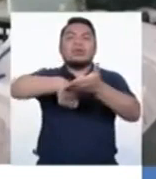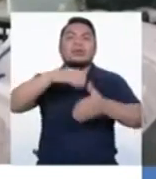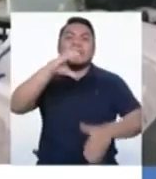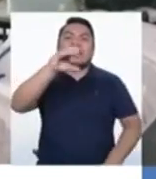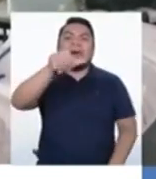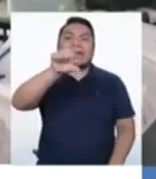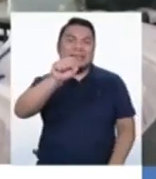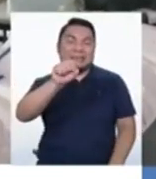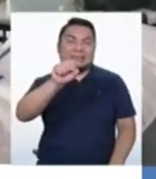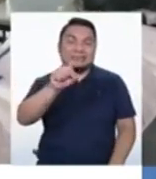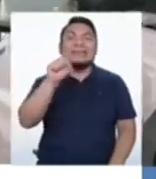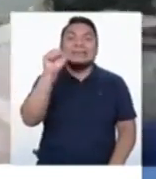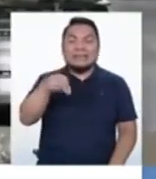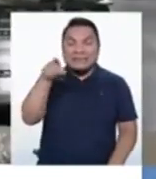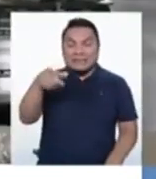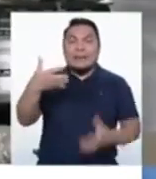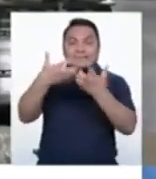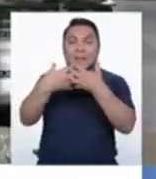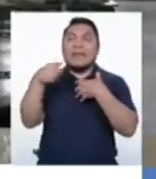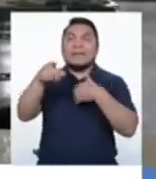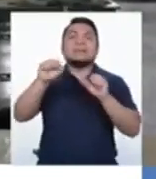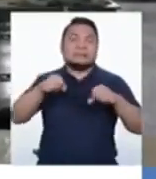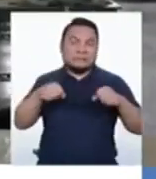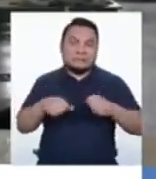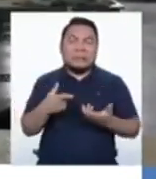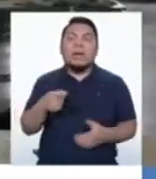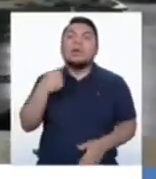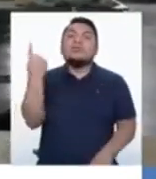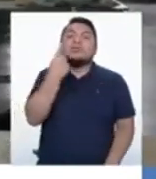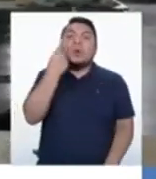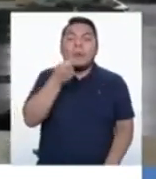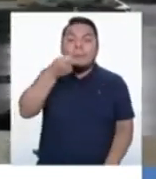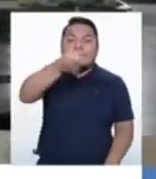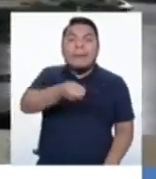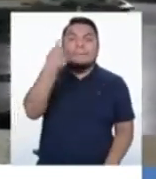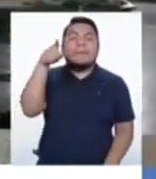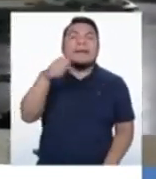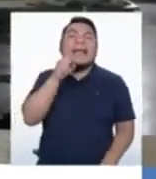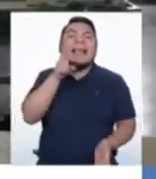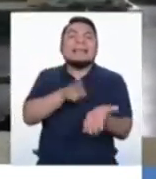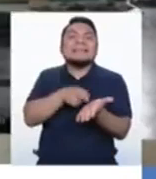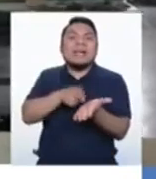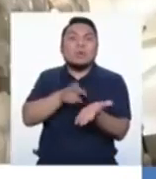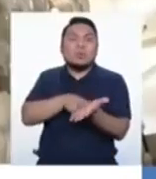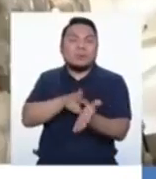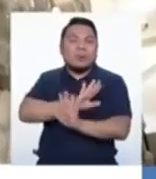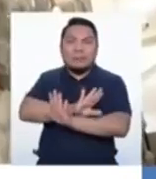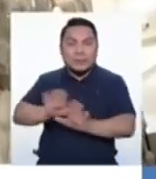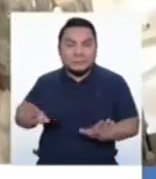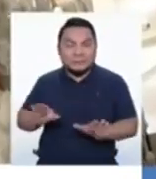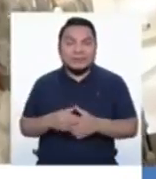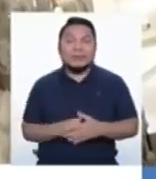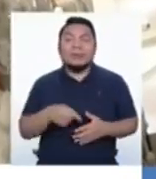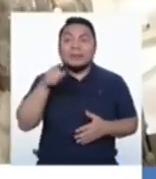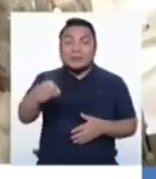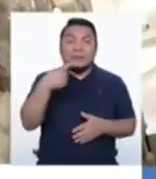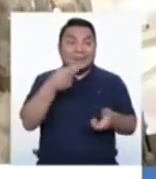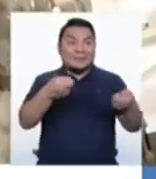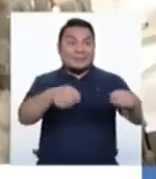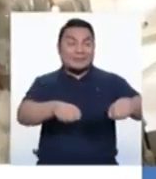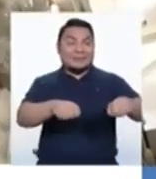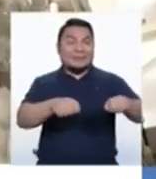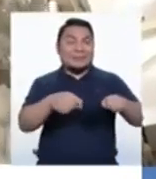en la planilla de la empresa, ¿no? En este caso lo que la ministra mencionó es que durante este periodo de suspensión habría